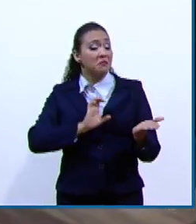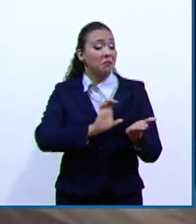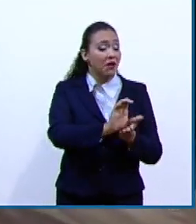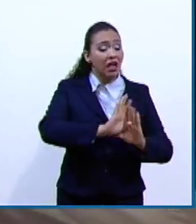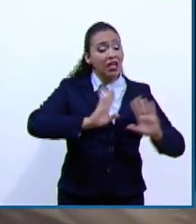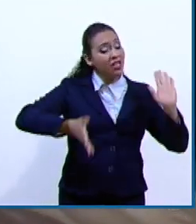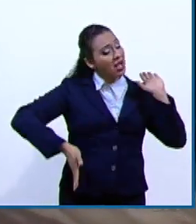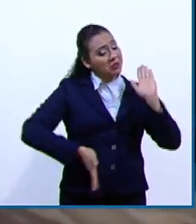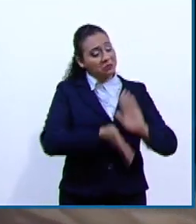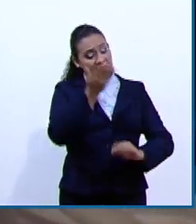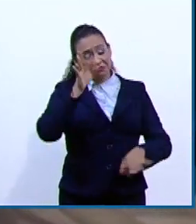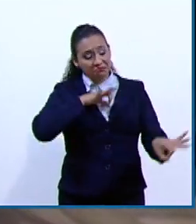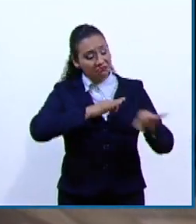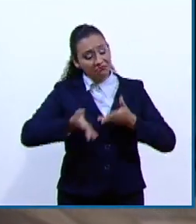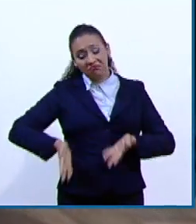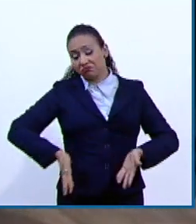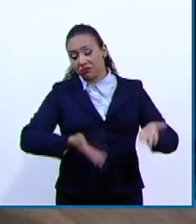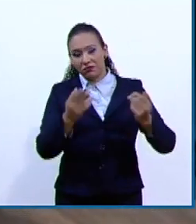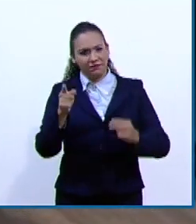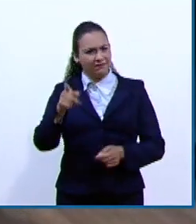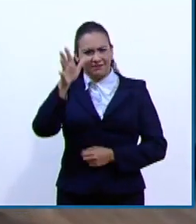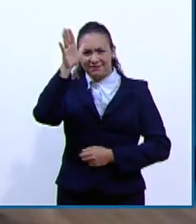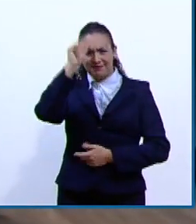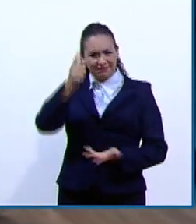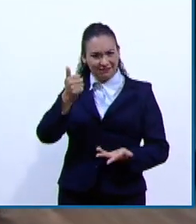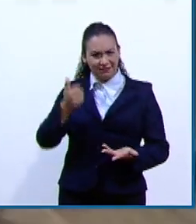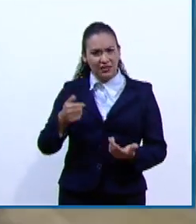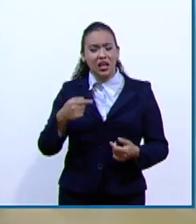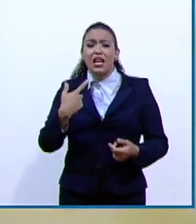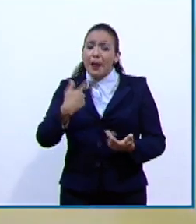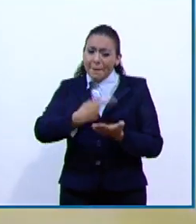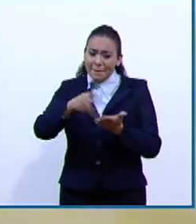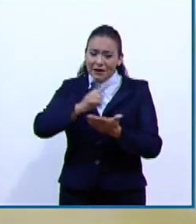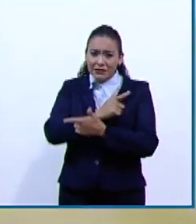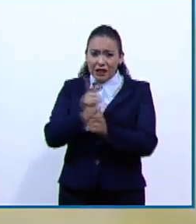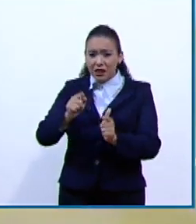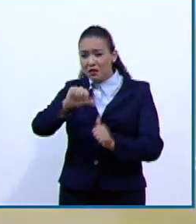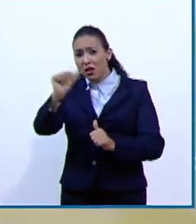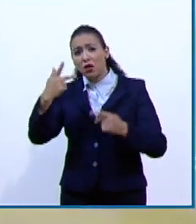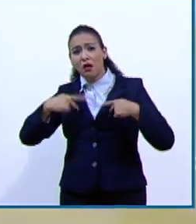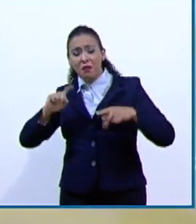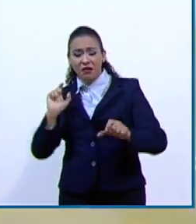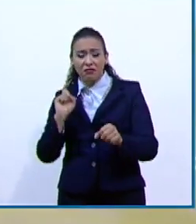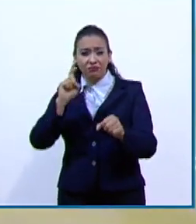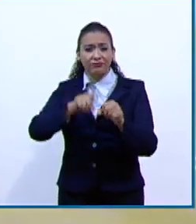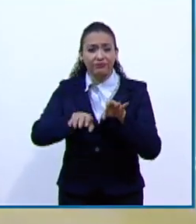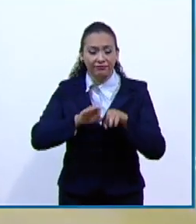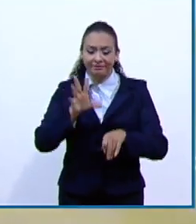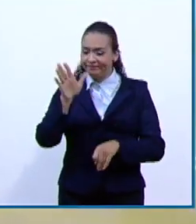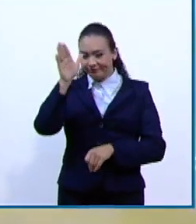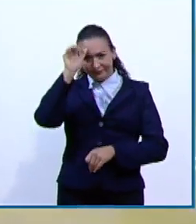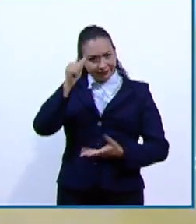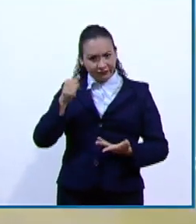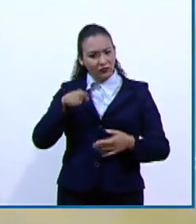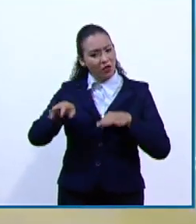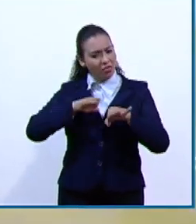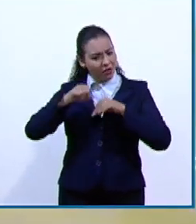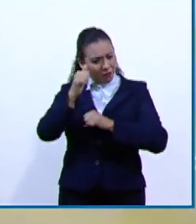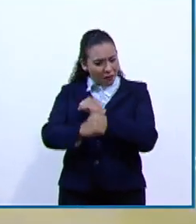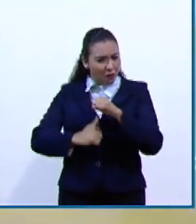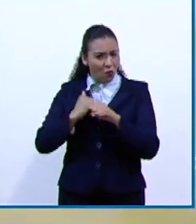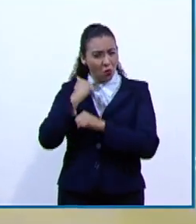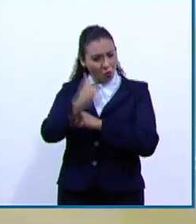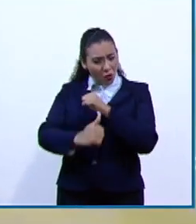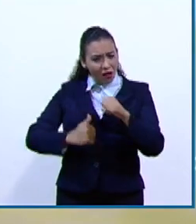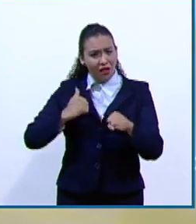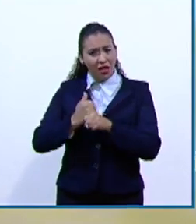sufrirán las personas juzgadoras que deberán separarse anticipadamente de sus cargos. Acusó que la reforma judicial es la